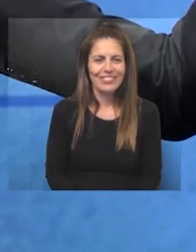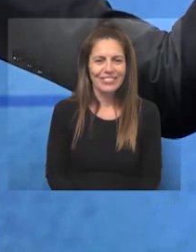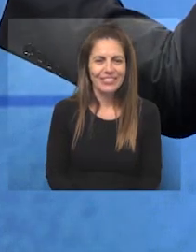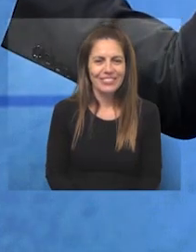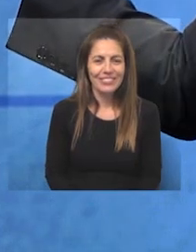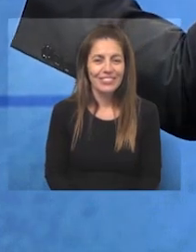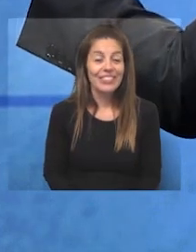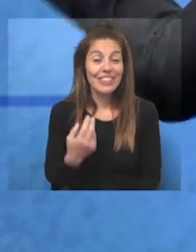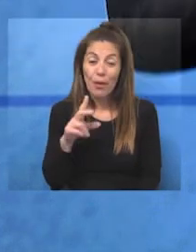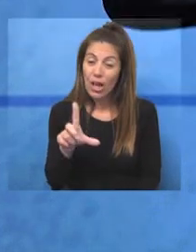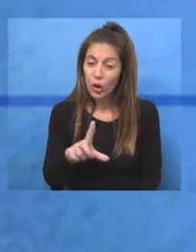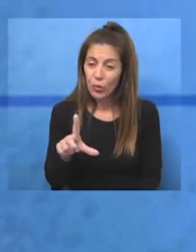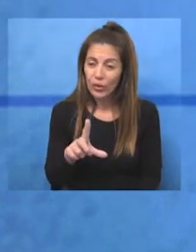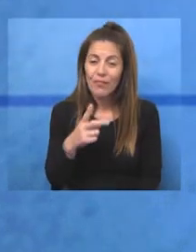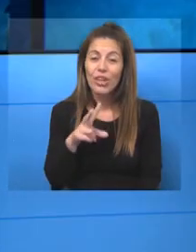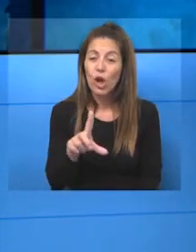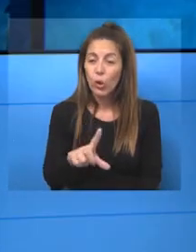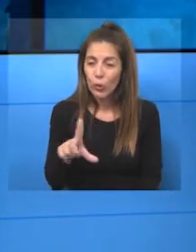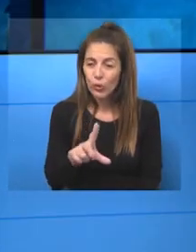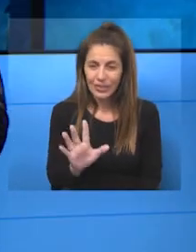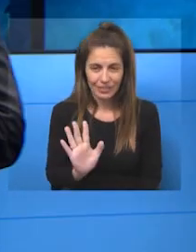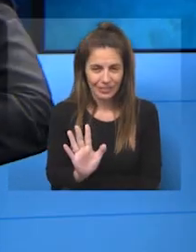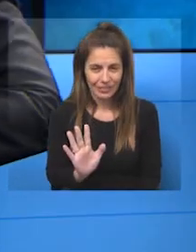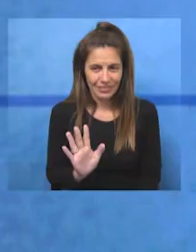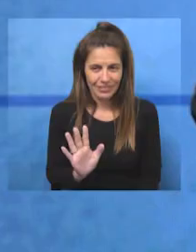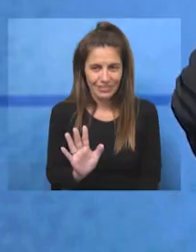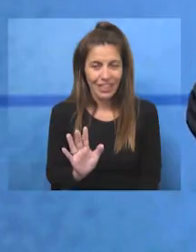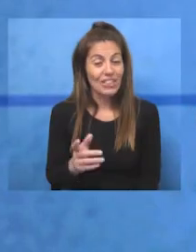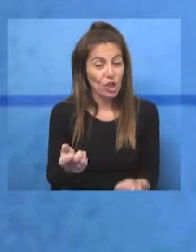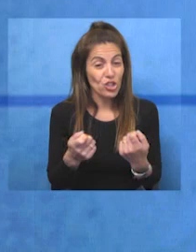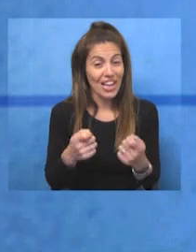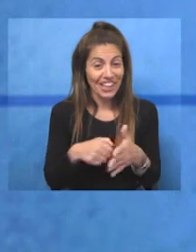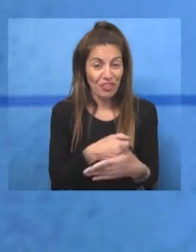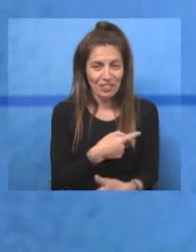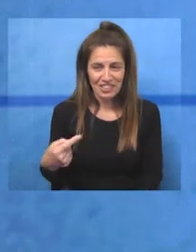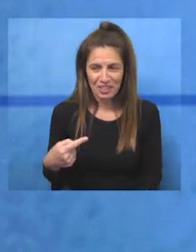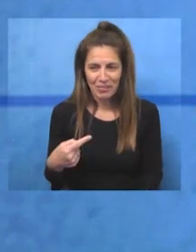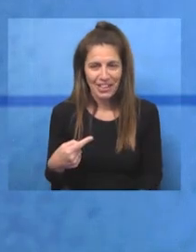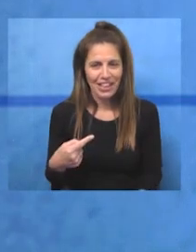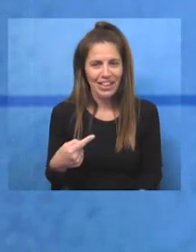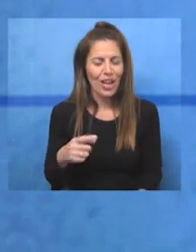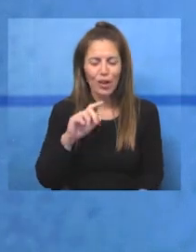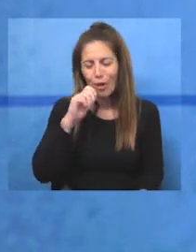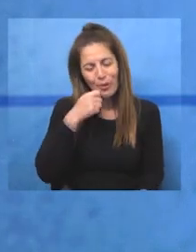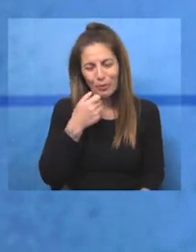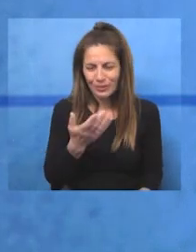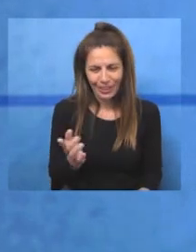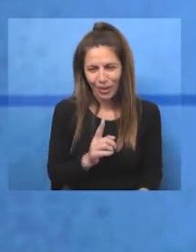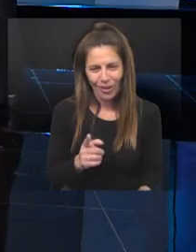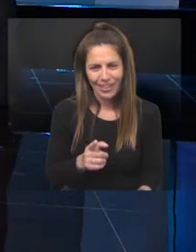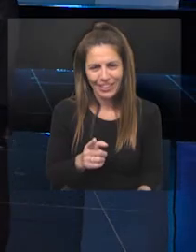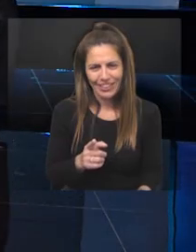la se la ve el lunes la ve el lunes Sí yo pago el lunes porque si no se le gastan todo el viernes y s sábado domingo no me gusta que se